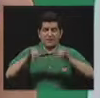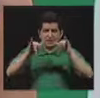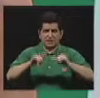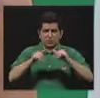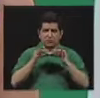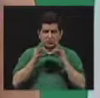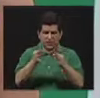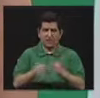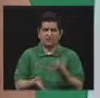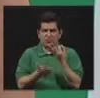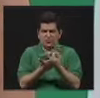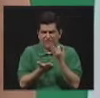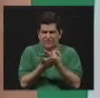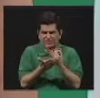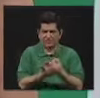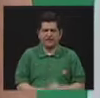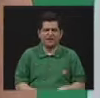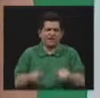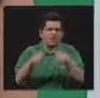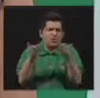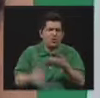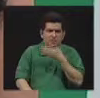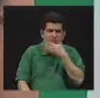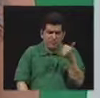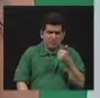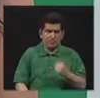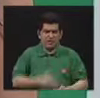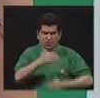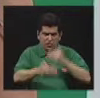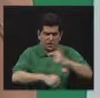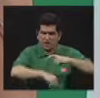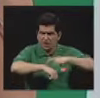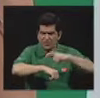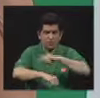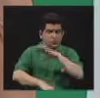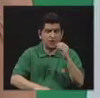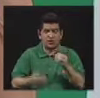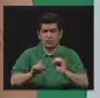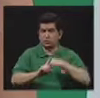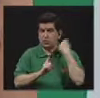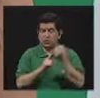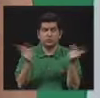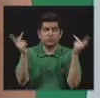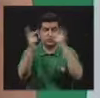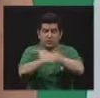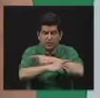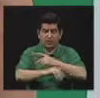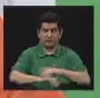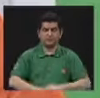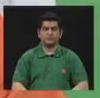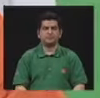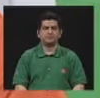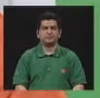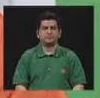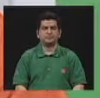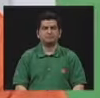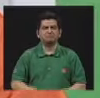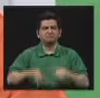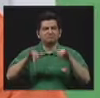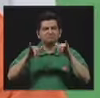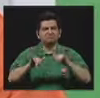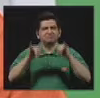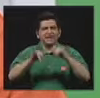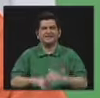en este país a nivel financiero, ¿cómo está? ¿Ha ido mejorando con el paso del tiempo o más bien la situación se ha agravado? Se